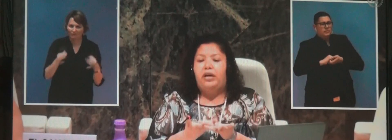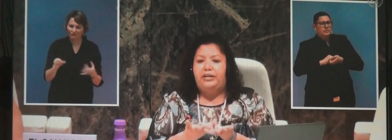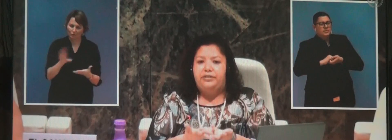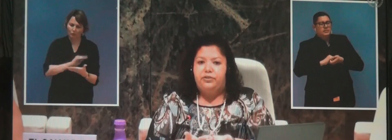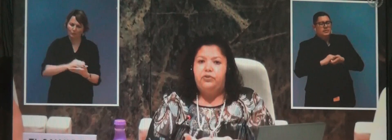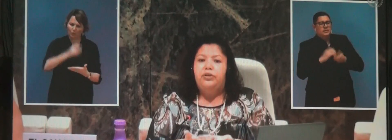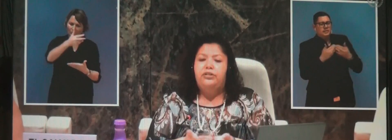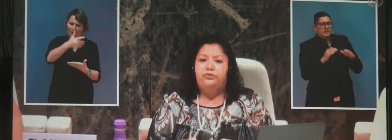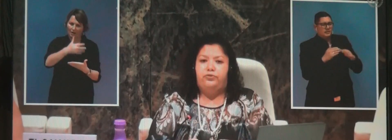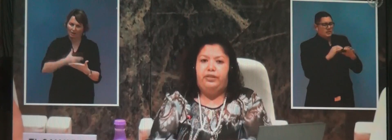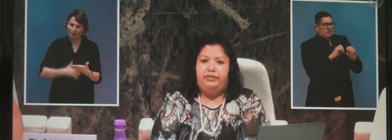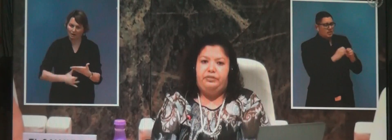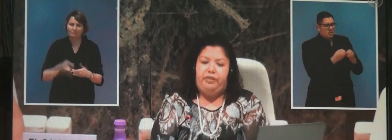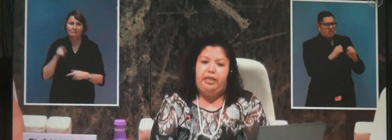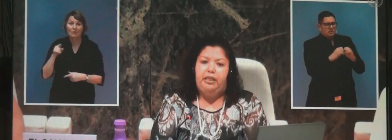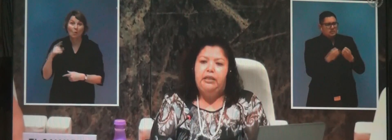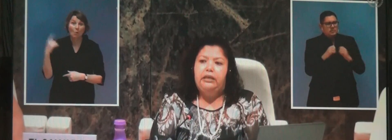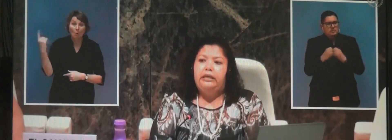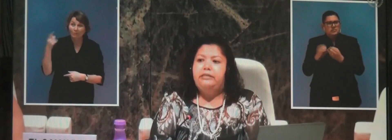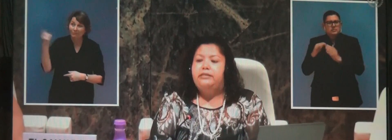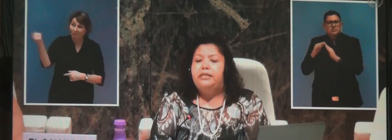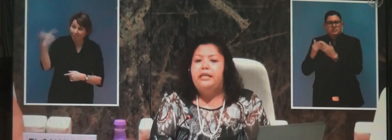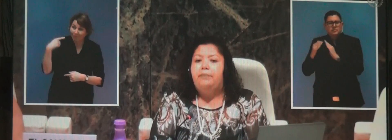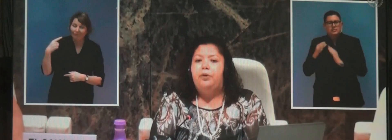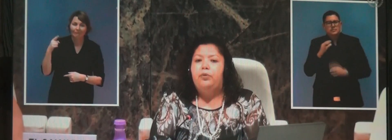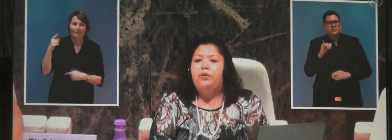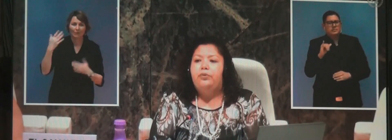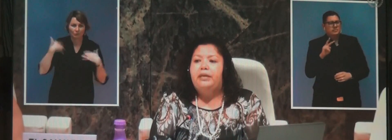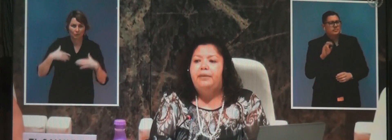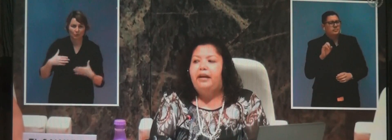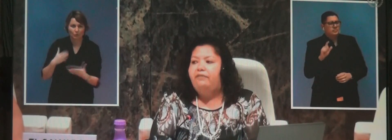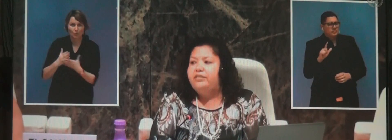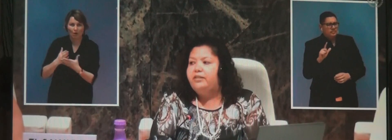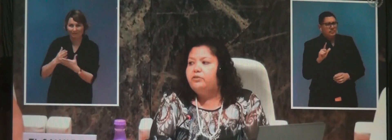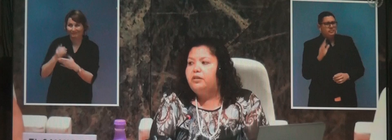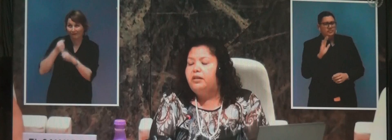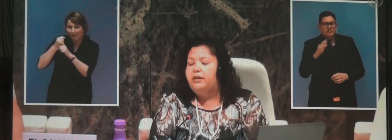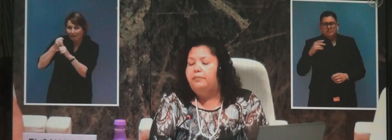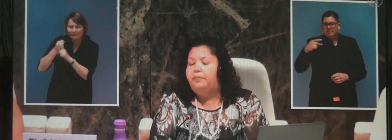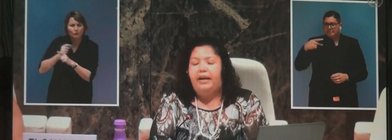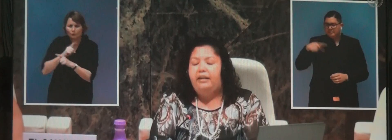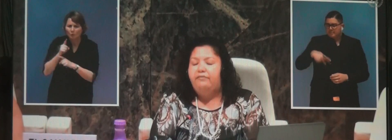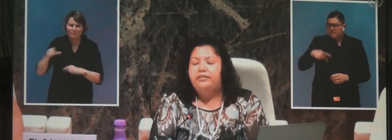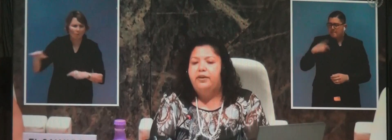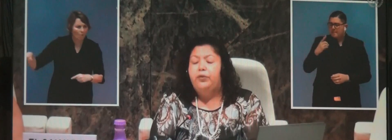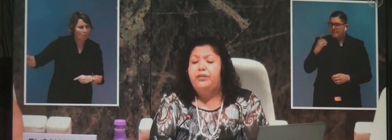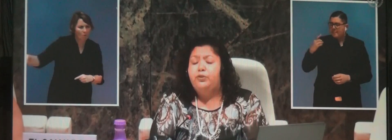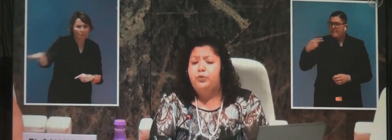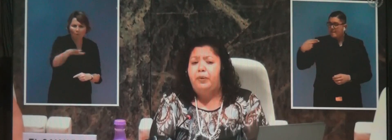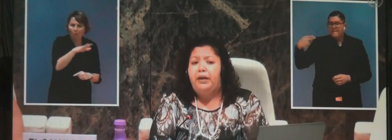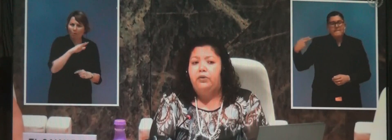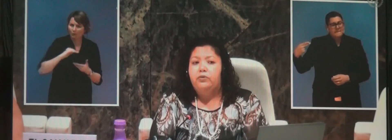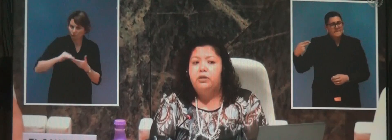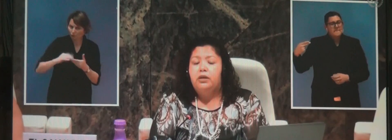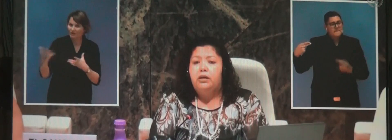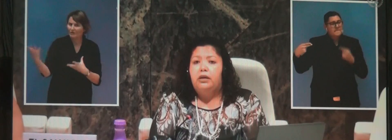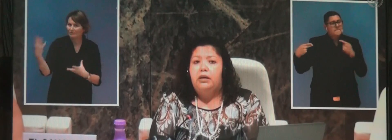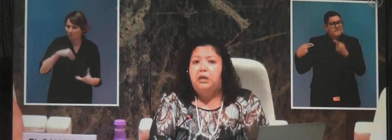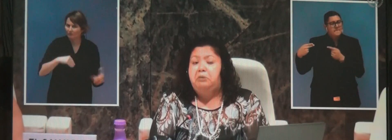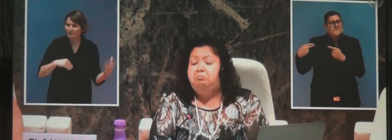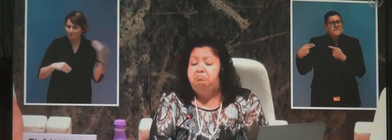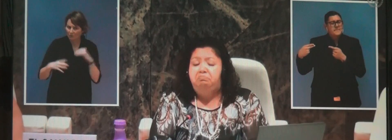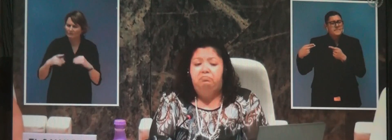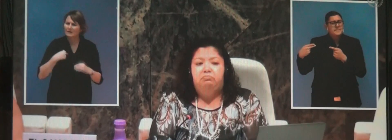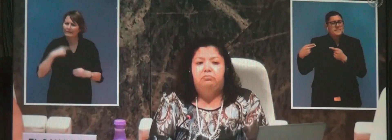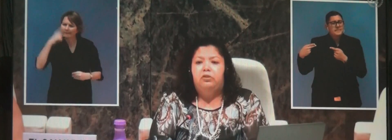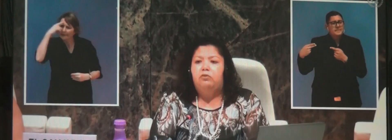con organizaciones de sociedad civil. Si la Procuraduría para la Defensa de los Derechos Humanos